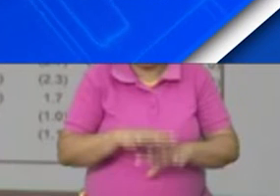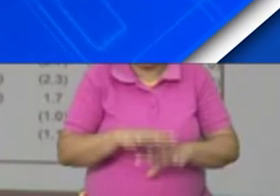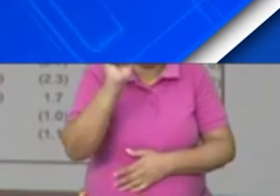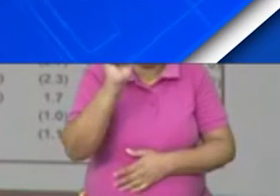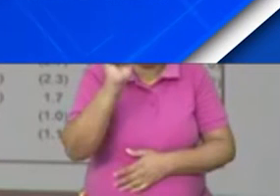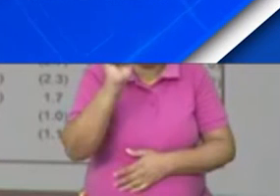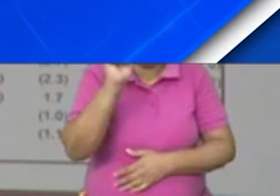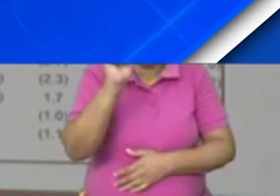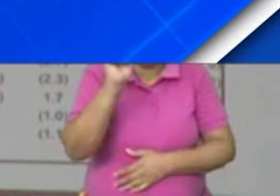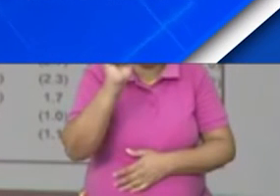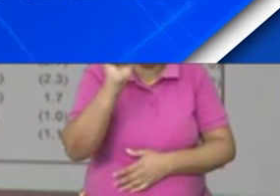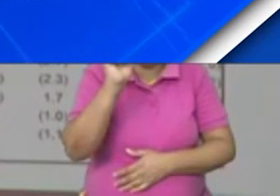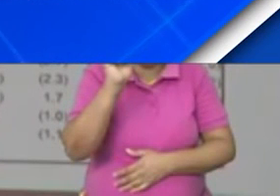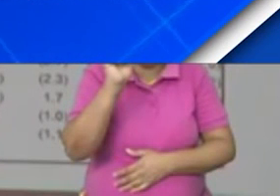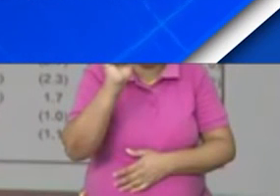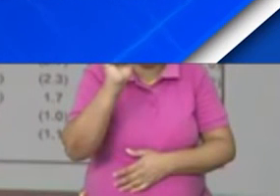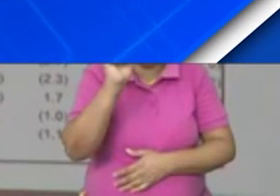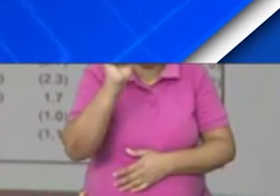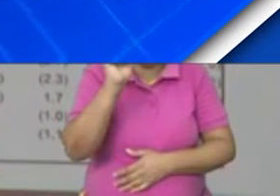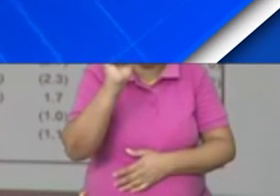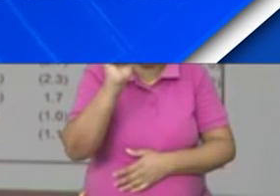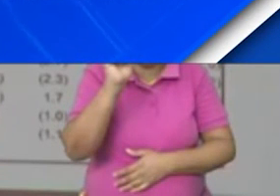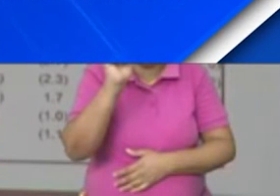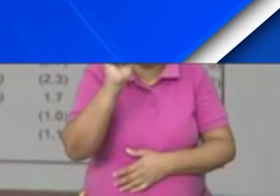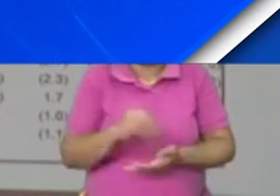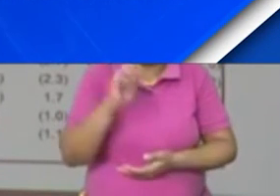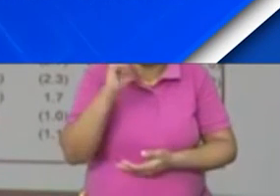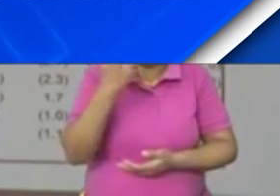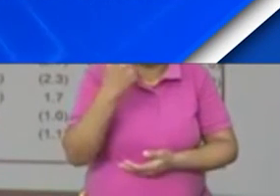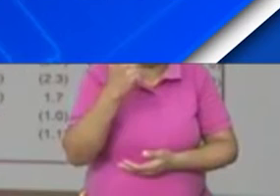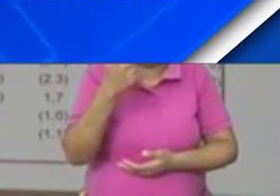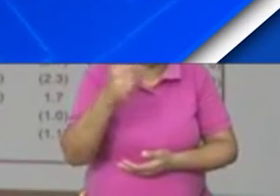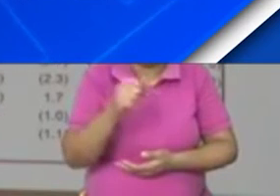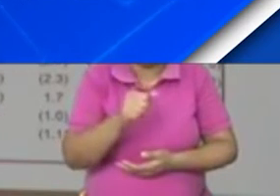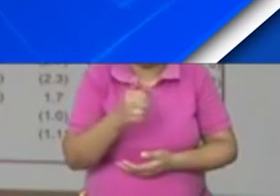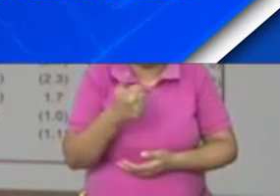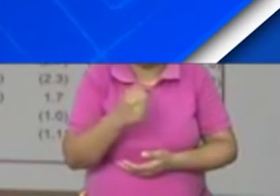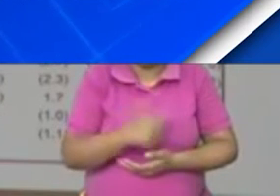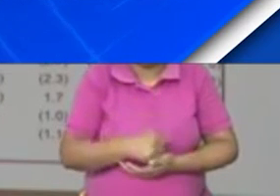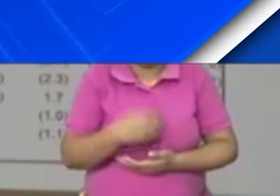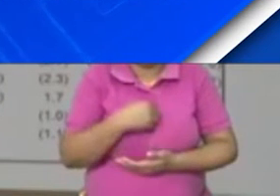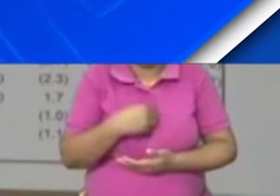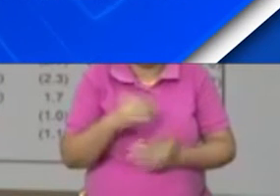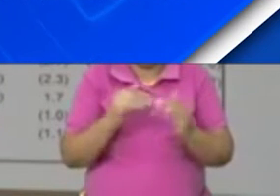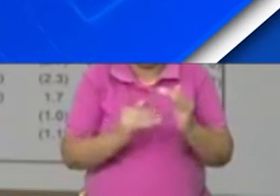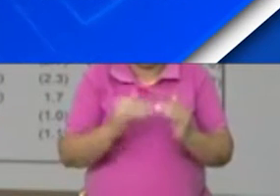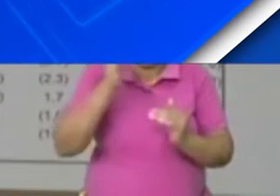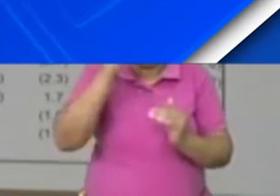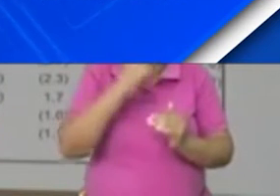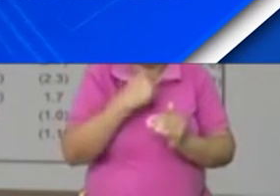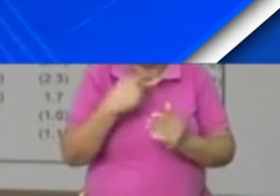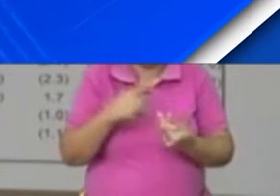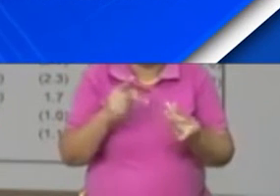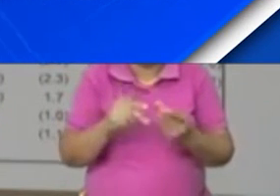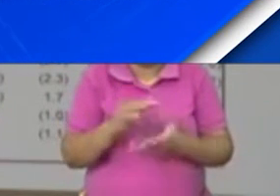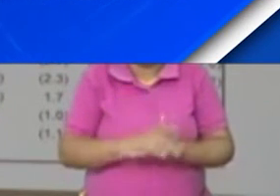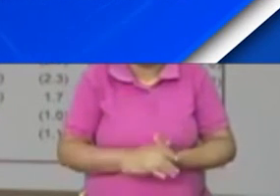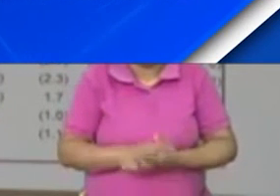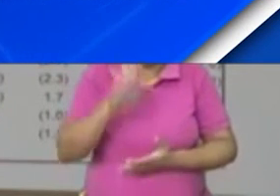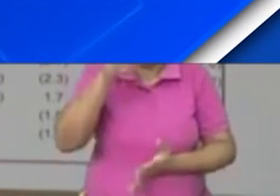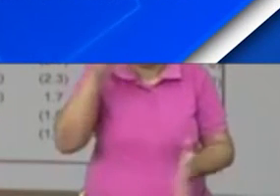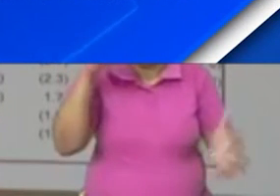4.726, hay una donación de 894, entonces hay un déficit, o sea, un superávit en este caso,